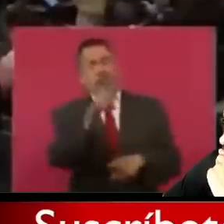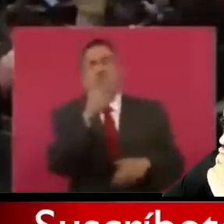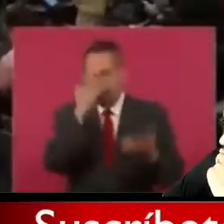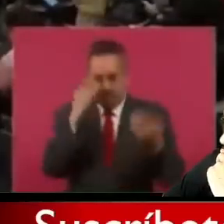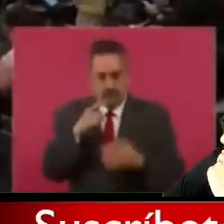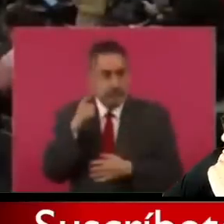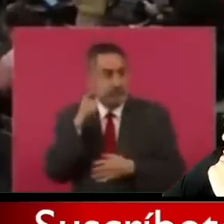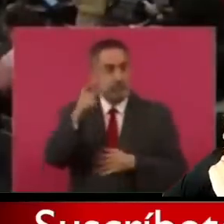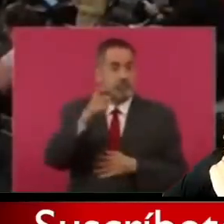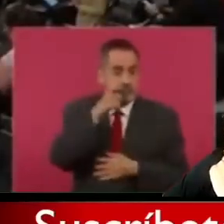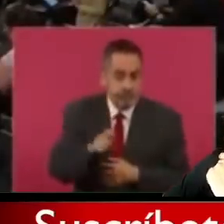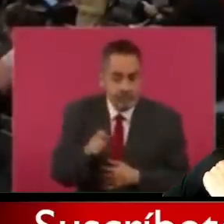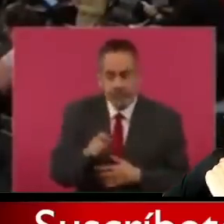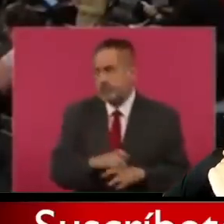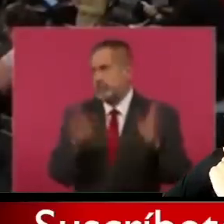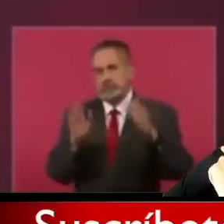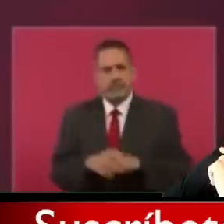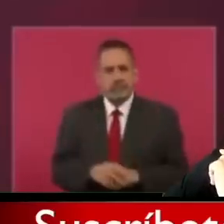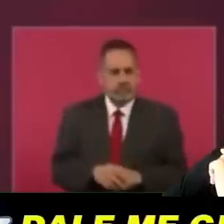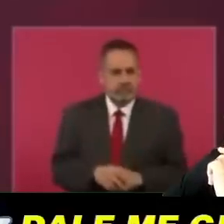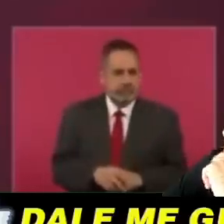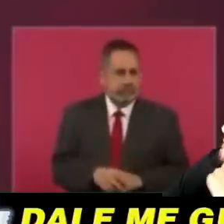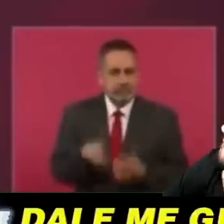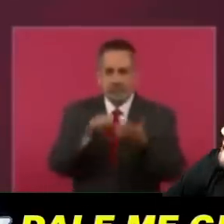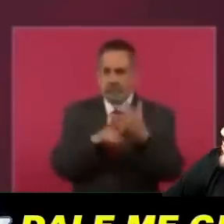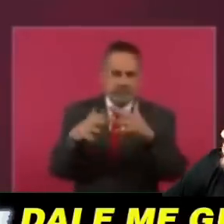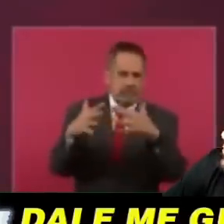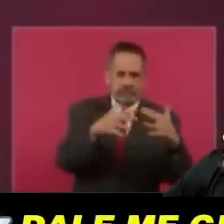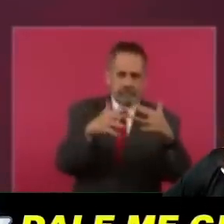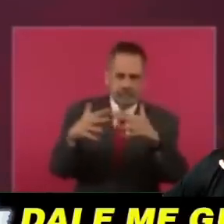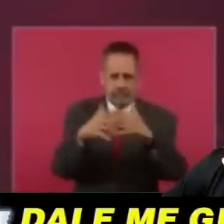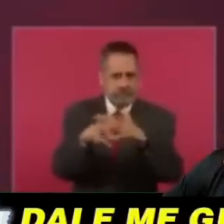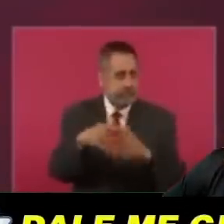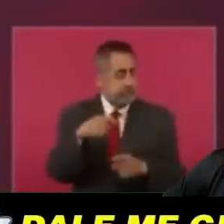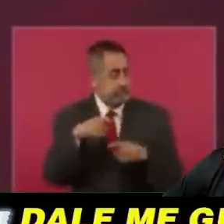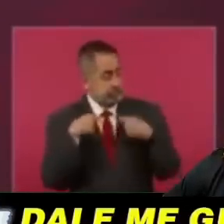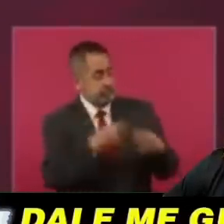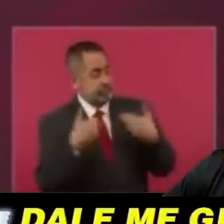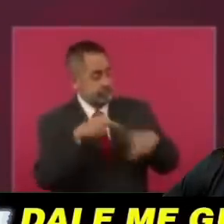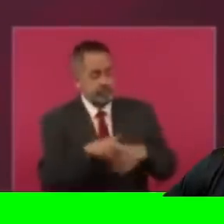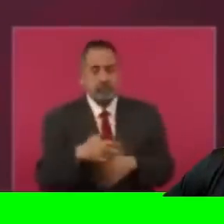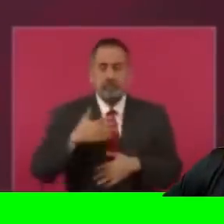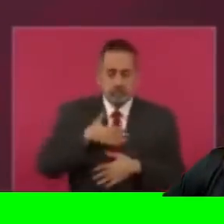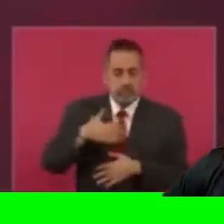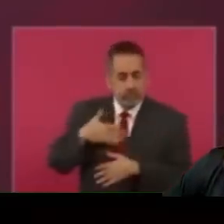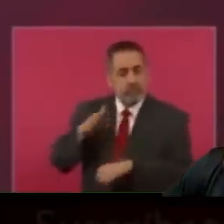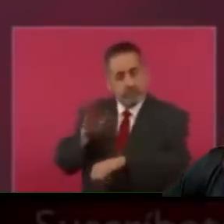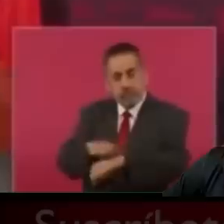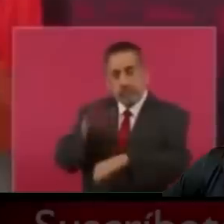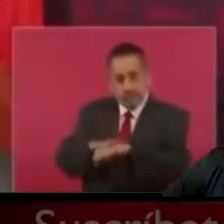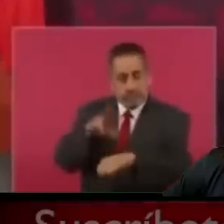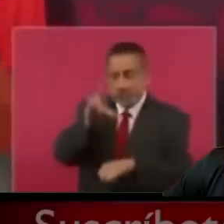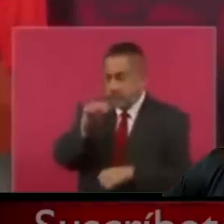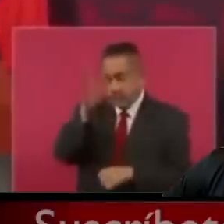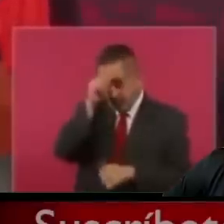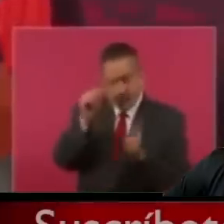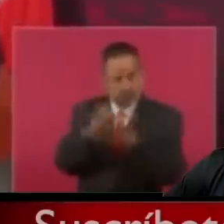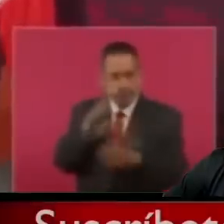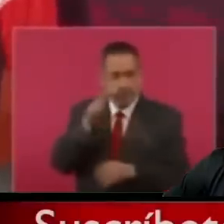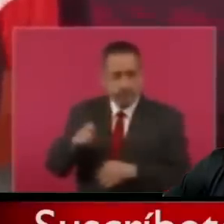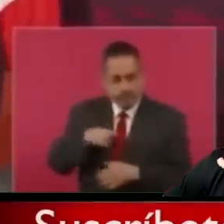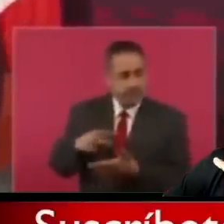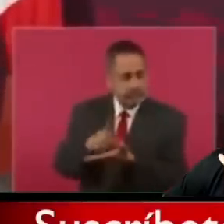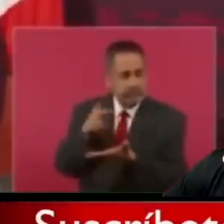en Ucrania, o sea, donde hay una confrontación, una guerra, donde nosotros hemos procurado